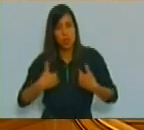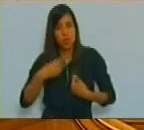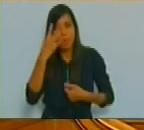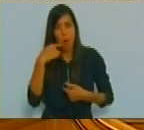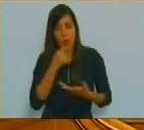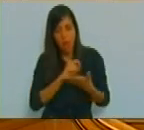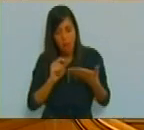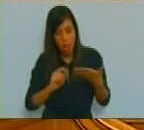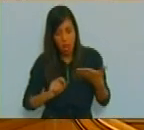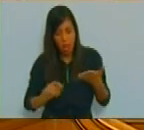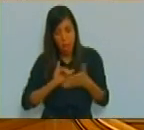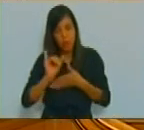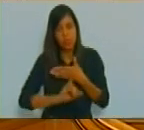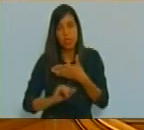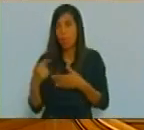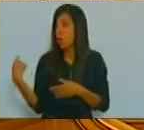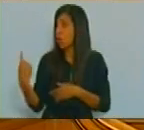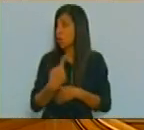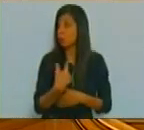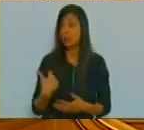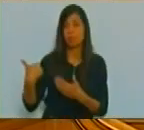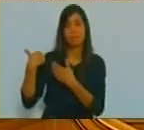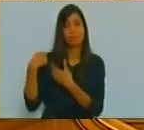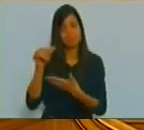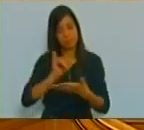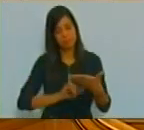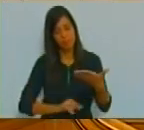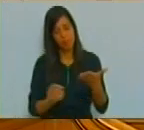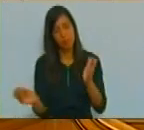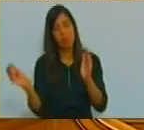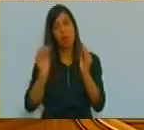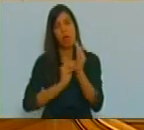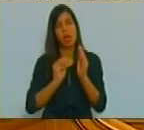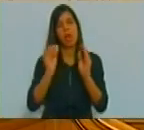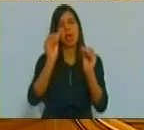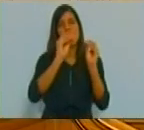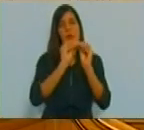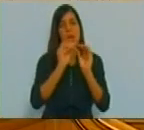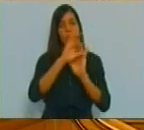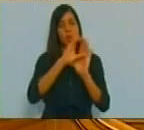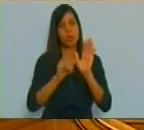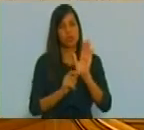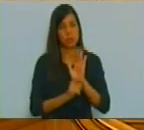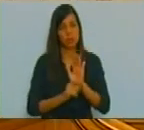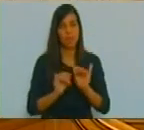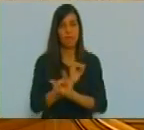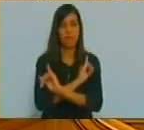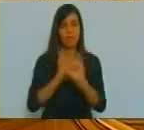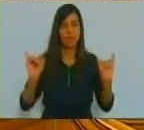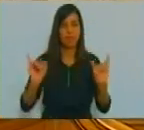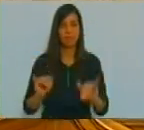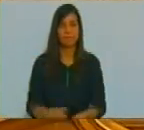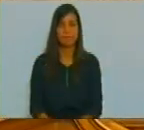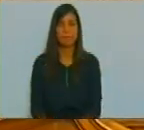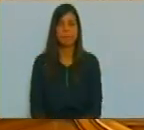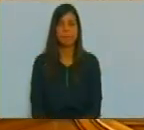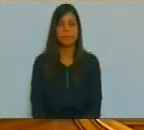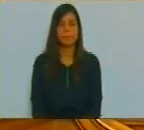función de darle concreción en el nuevo texto legal es todo señora presidenta colegas parlamentarios